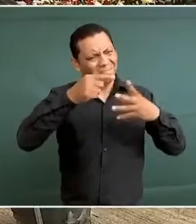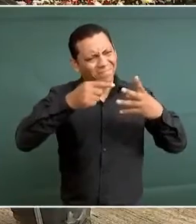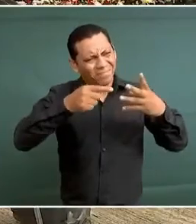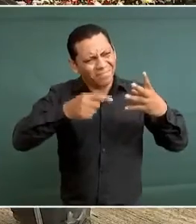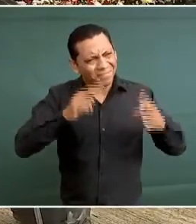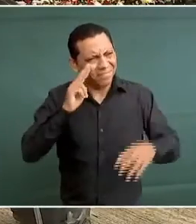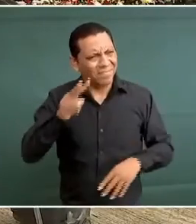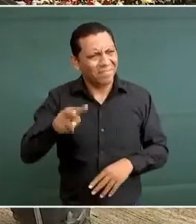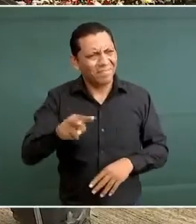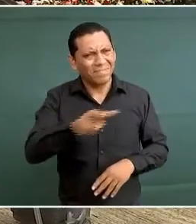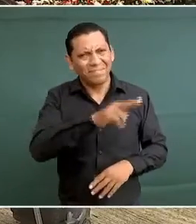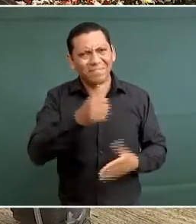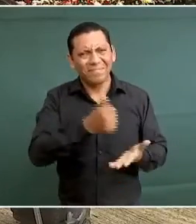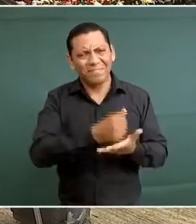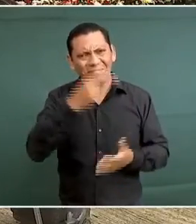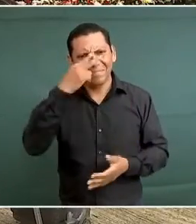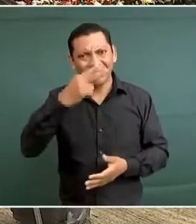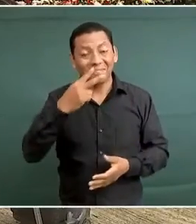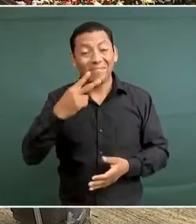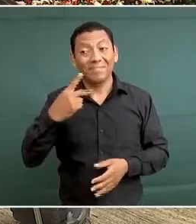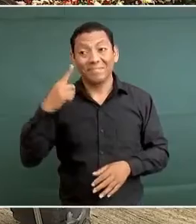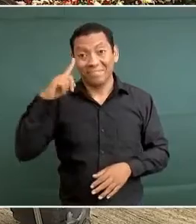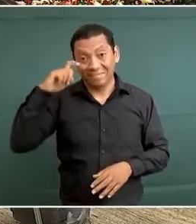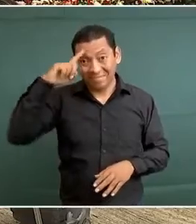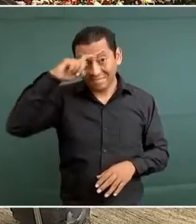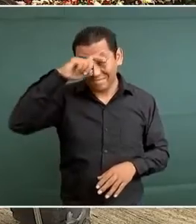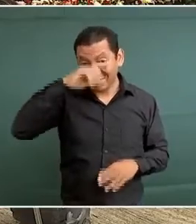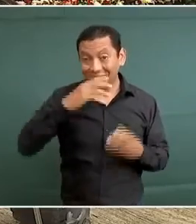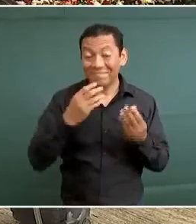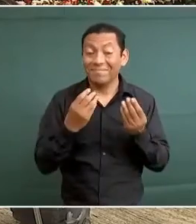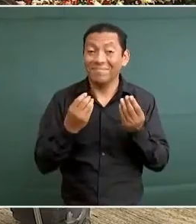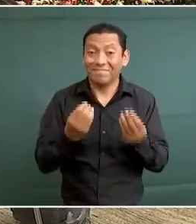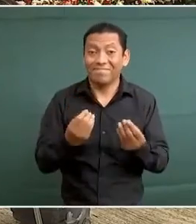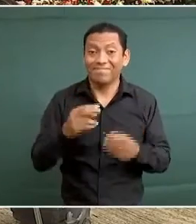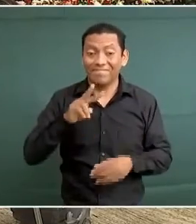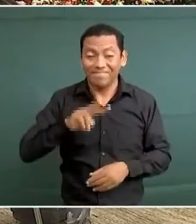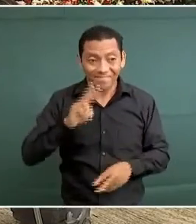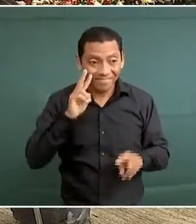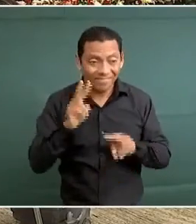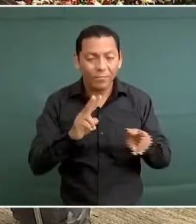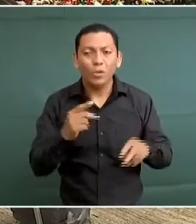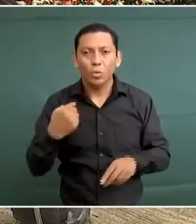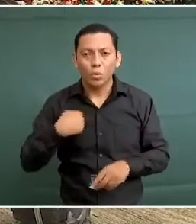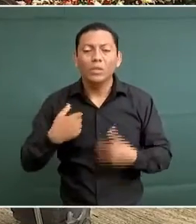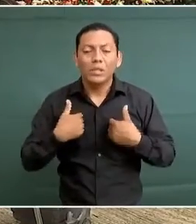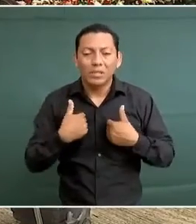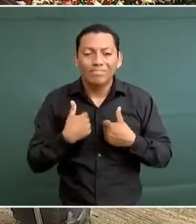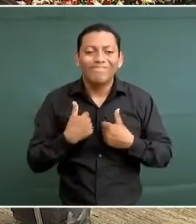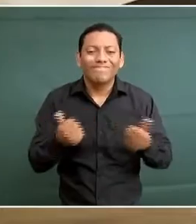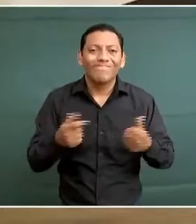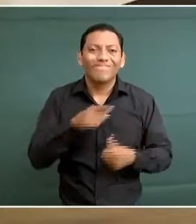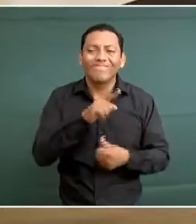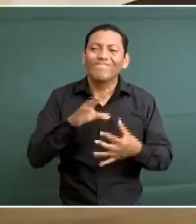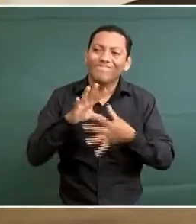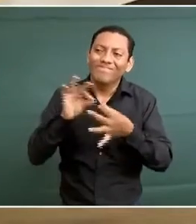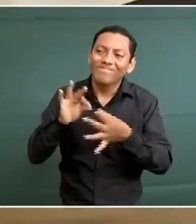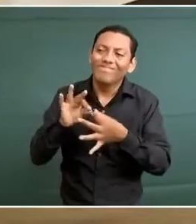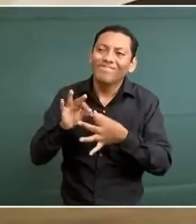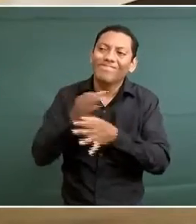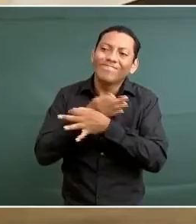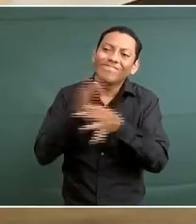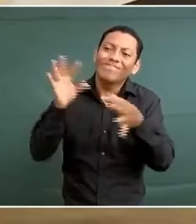que está muy complicada la situación yo entiendo el mensaje que usted quiere dar de confianza